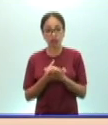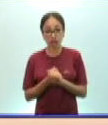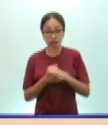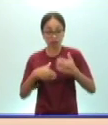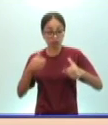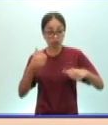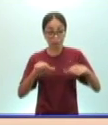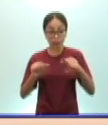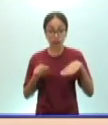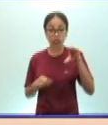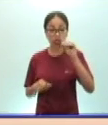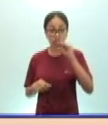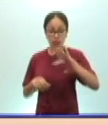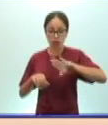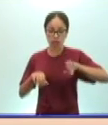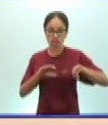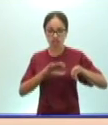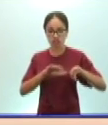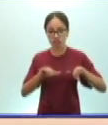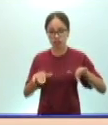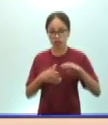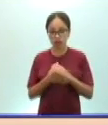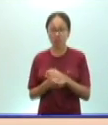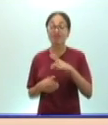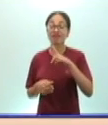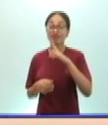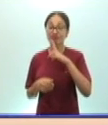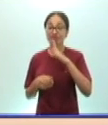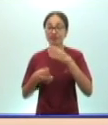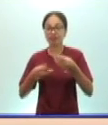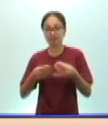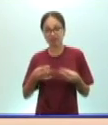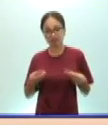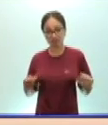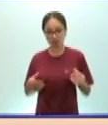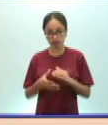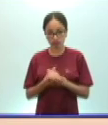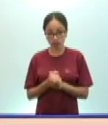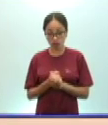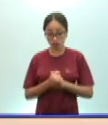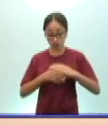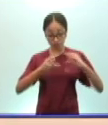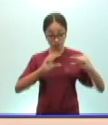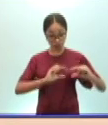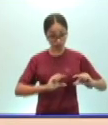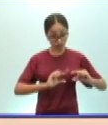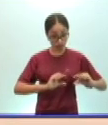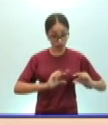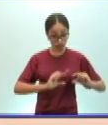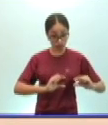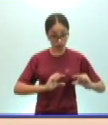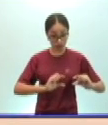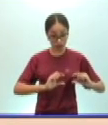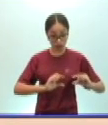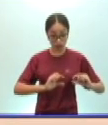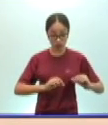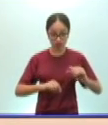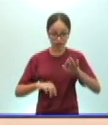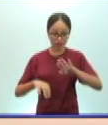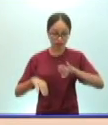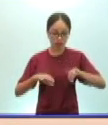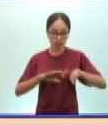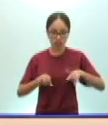la mezcla que queremos separar, agua y arena. De forma vertical vamos a poner la operación que